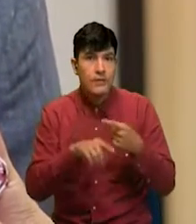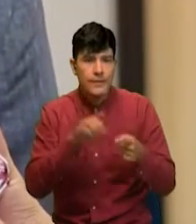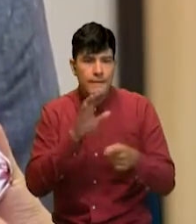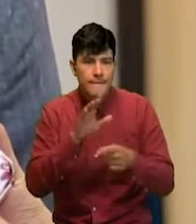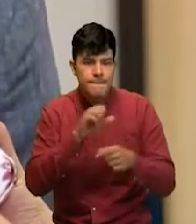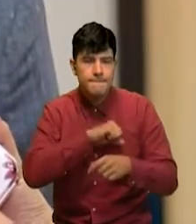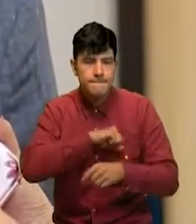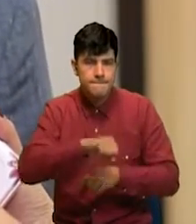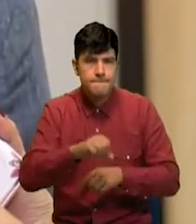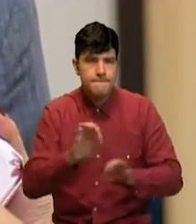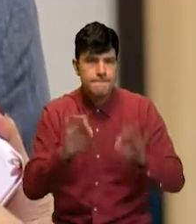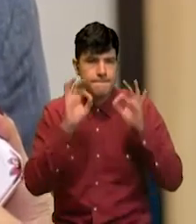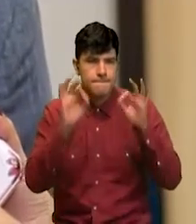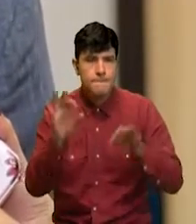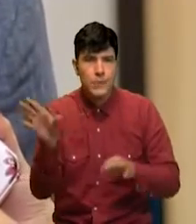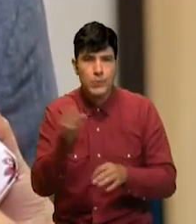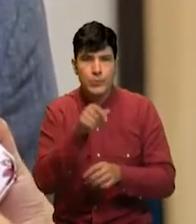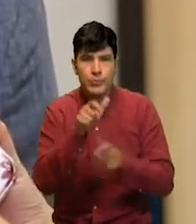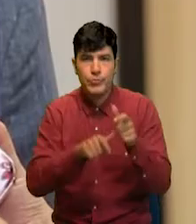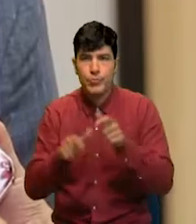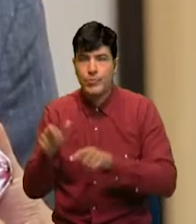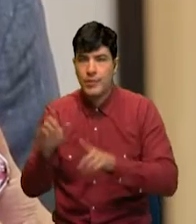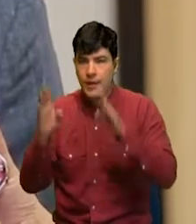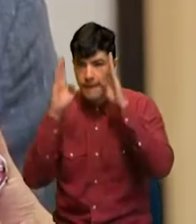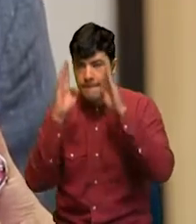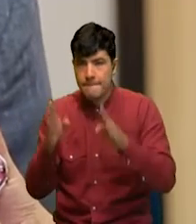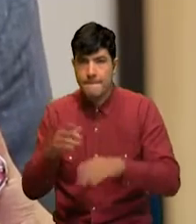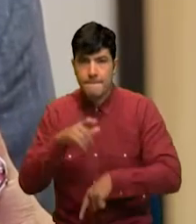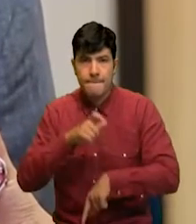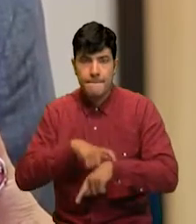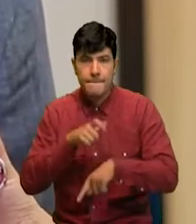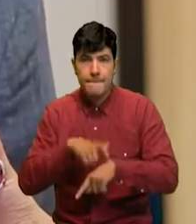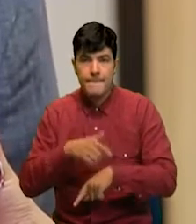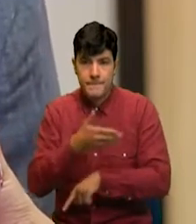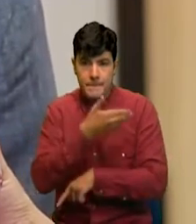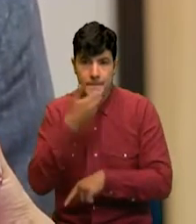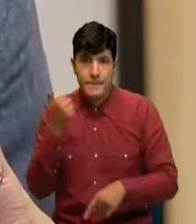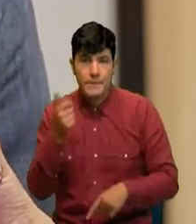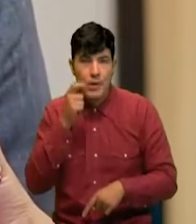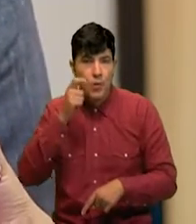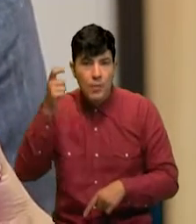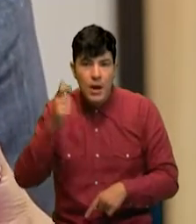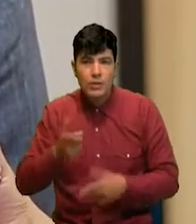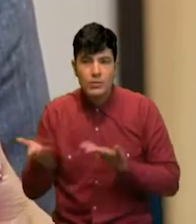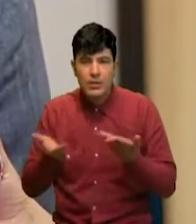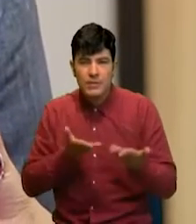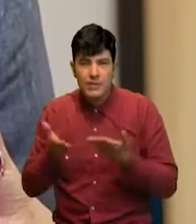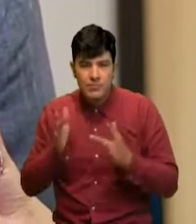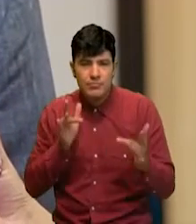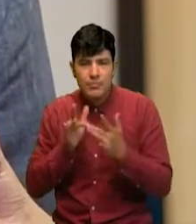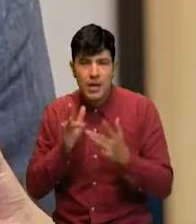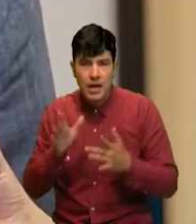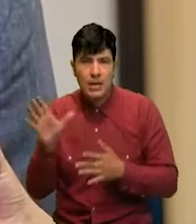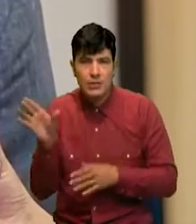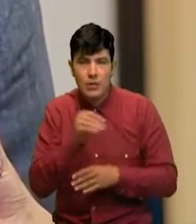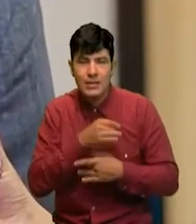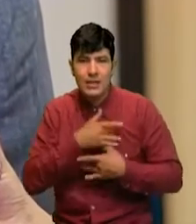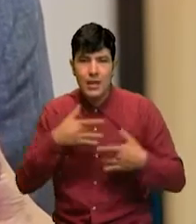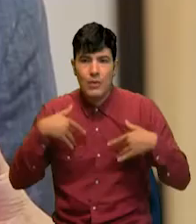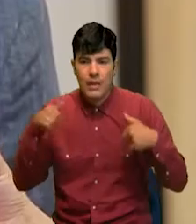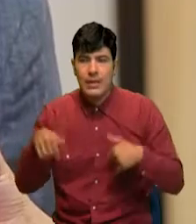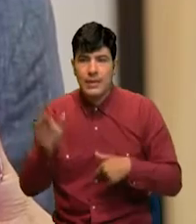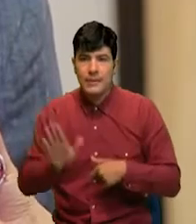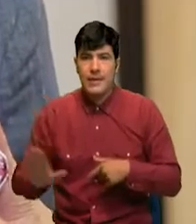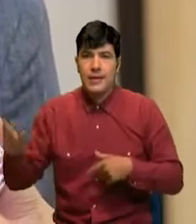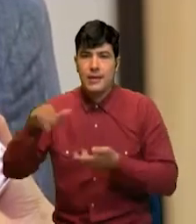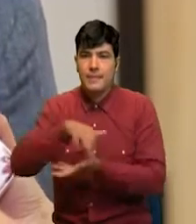los derechos de los usuarios porque sean atendidos a tiempo porque humanicemos la salud de cada uno de los hospitales del departamento de santander porque la